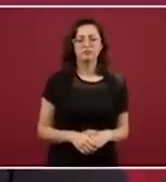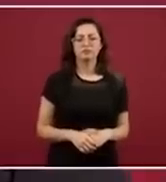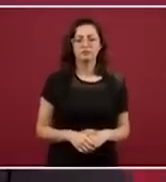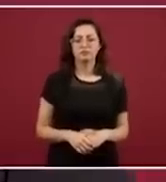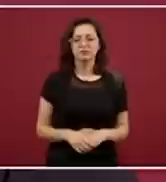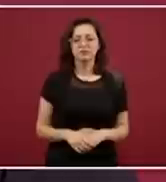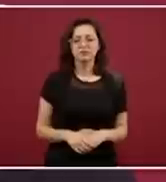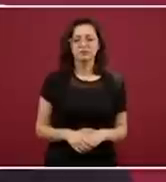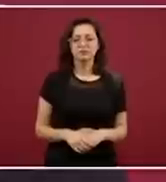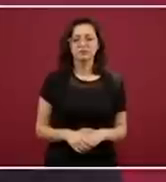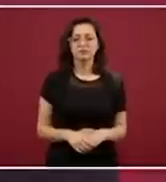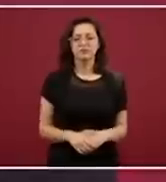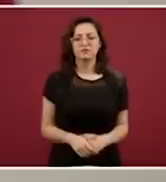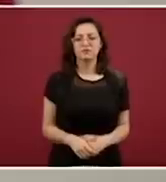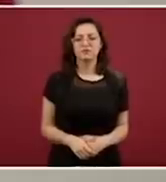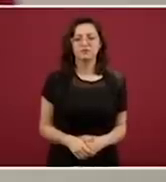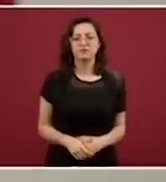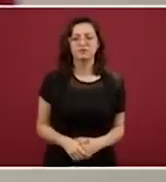Y que